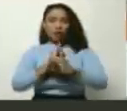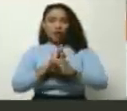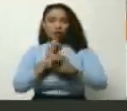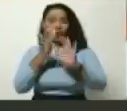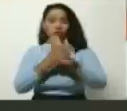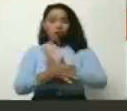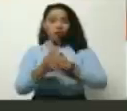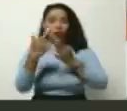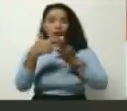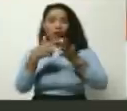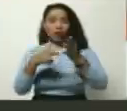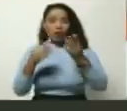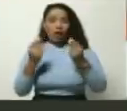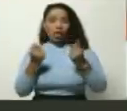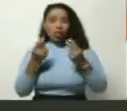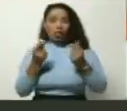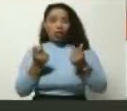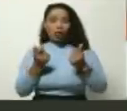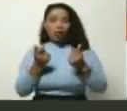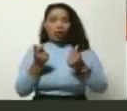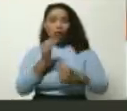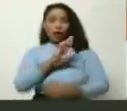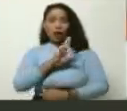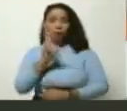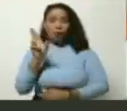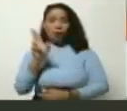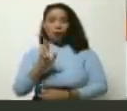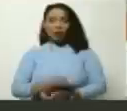sobre recursos y activos de la República.